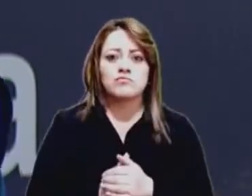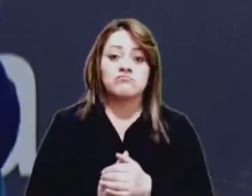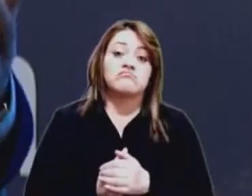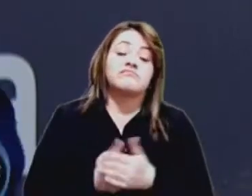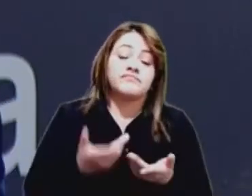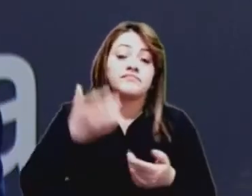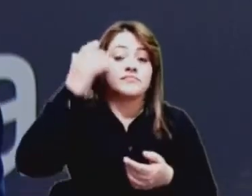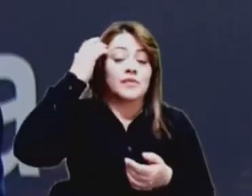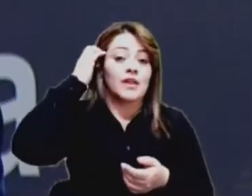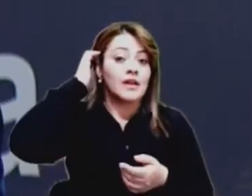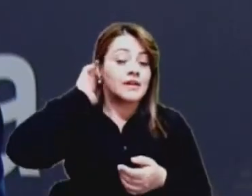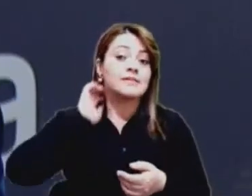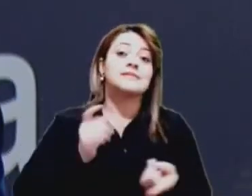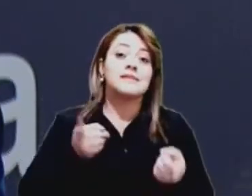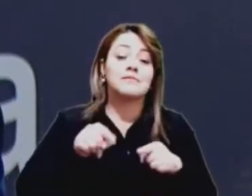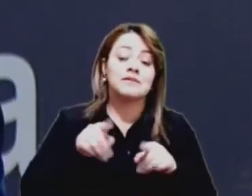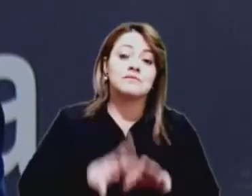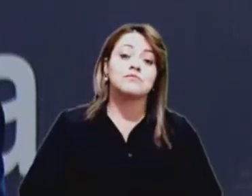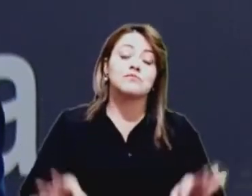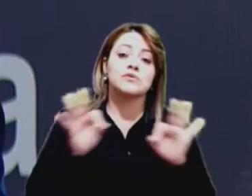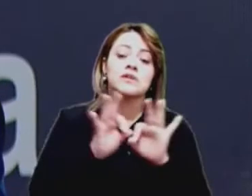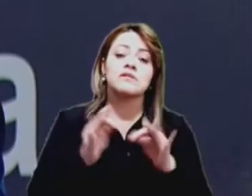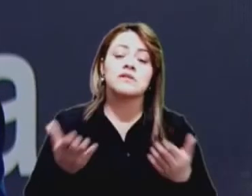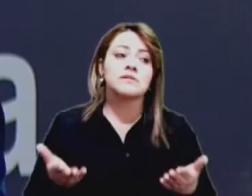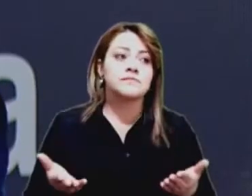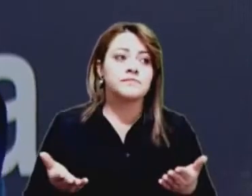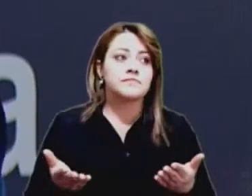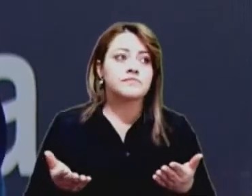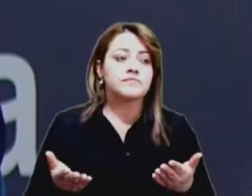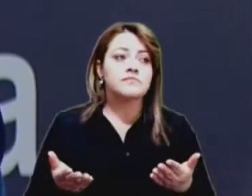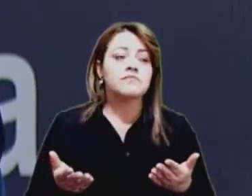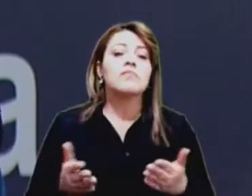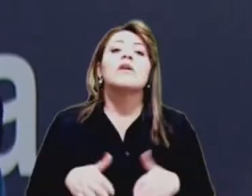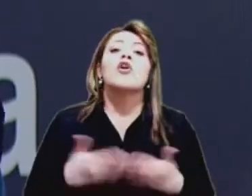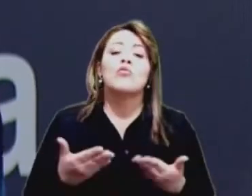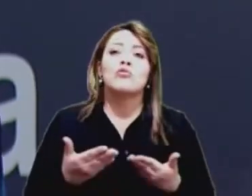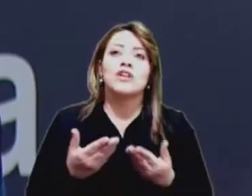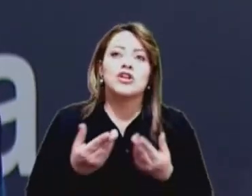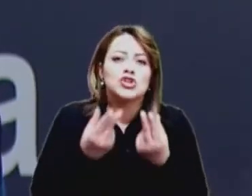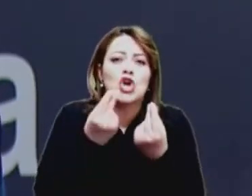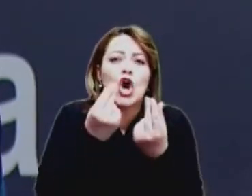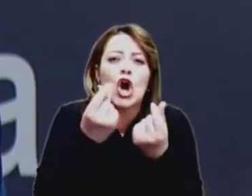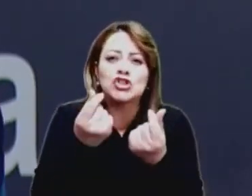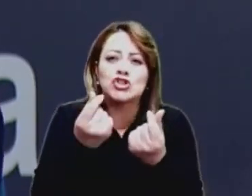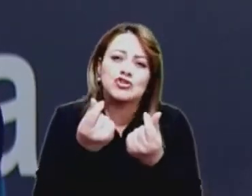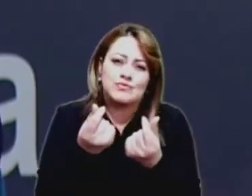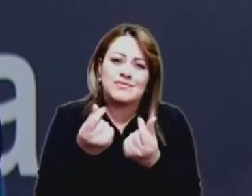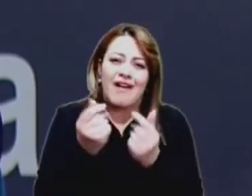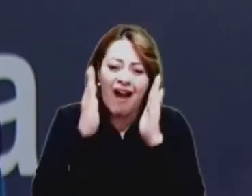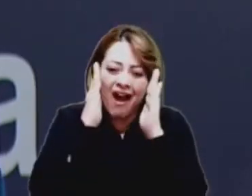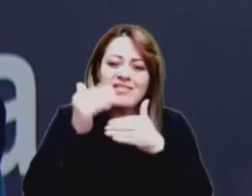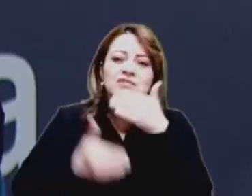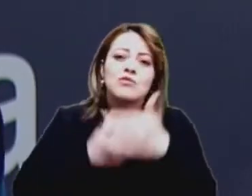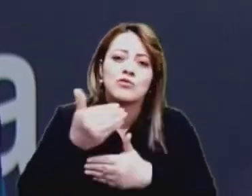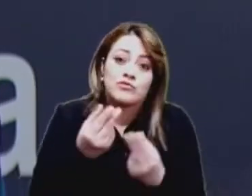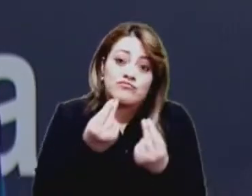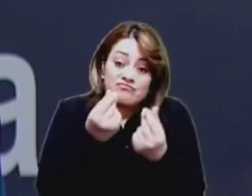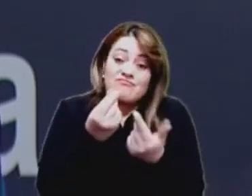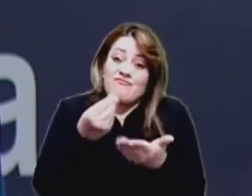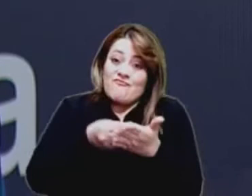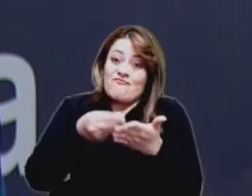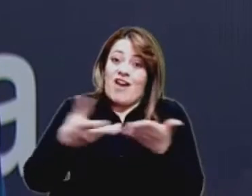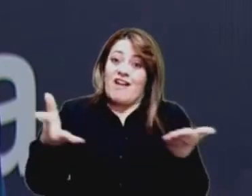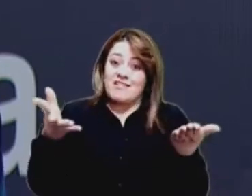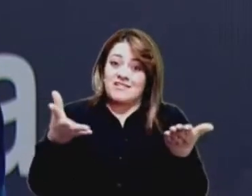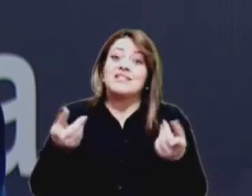aquí hay que pensar entonces no solamente en los costos que genera pues la atención de un proceso en las ramas sino también los costos que se generan